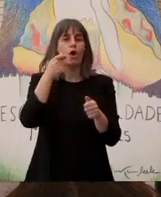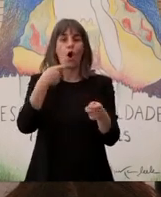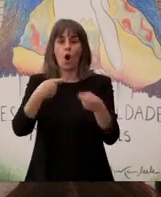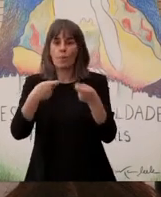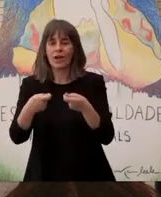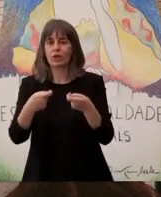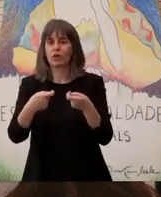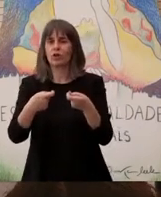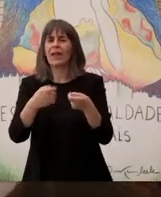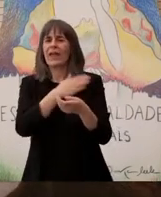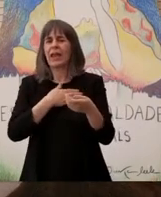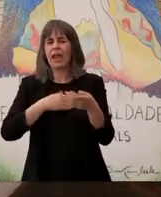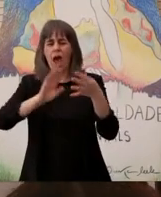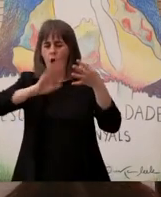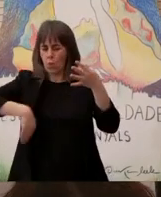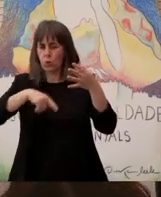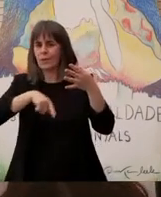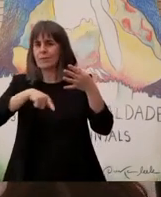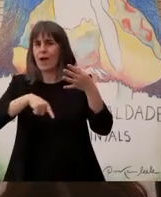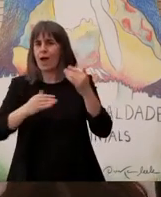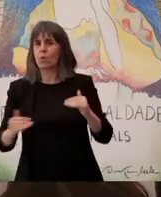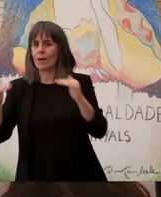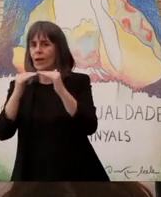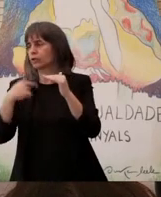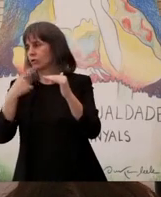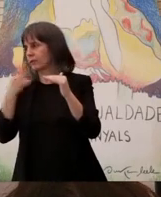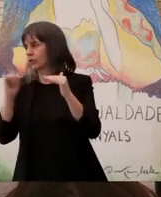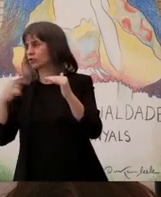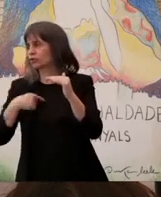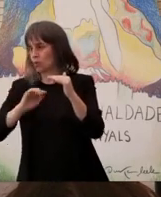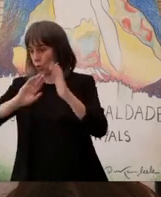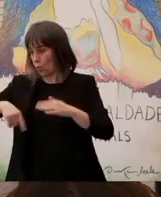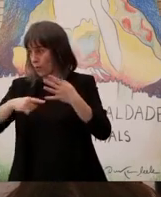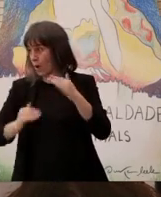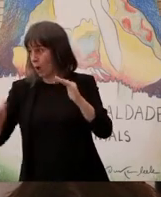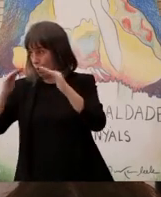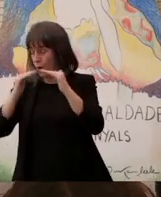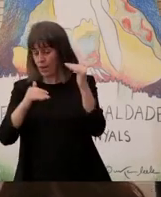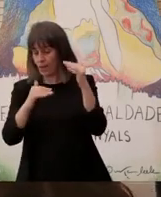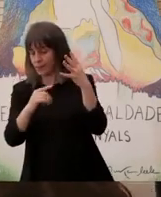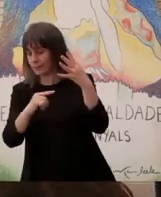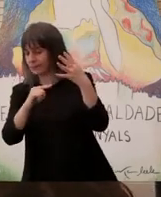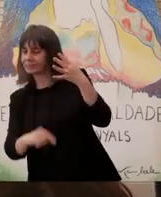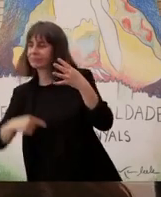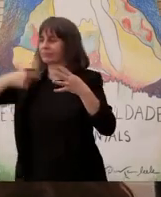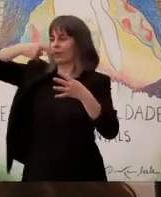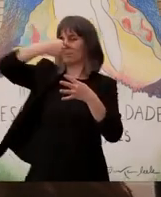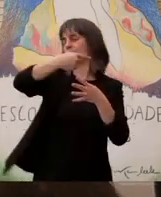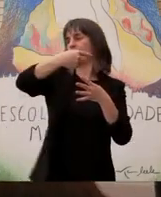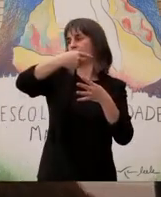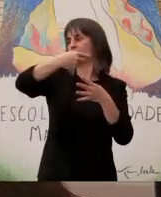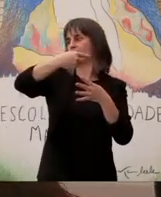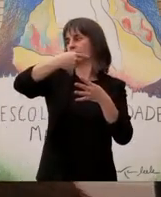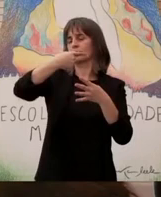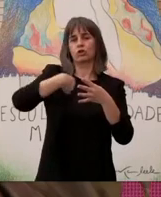dicho Ahora no sé un momento alcalde martiño opoño de igualdad de primero O este quilombo creo que no que no Novoa a defender